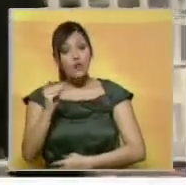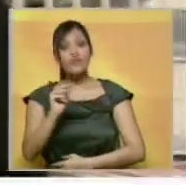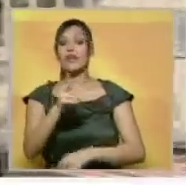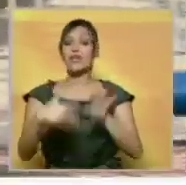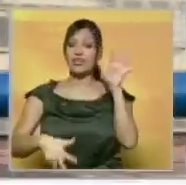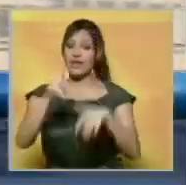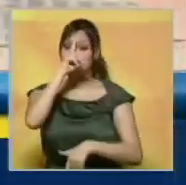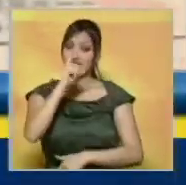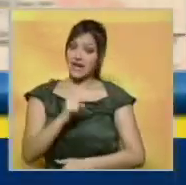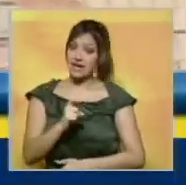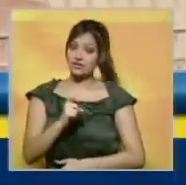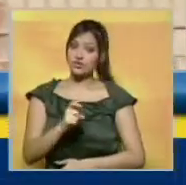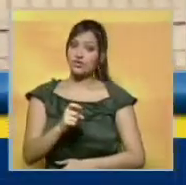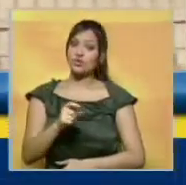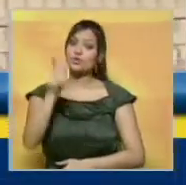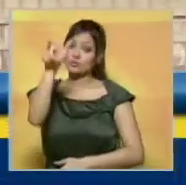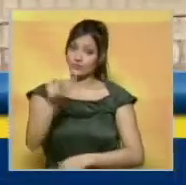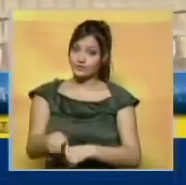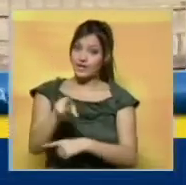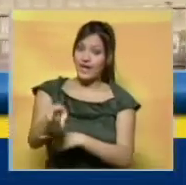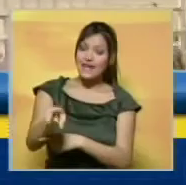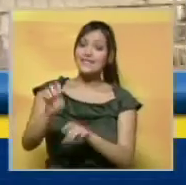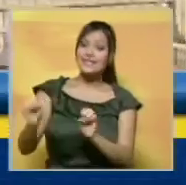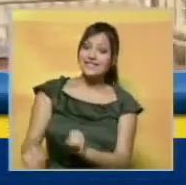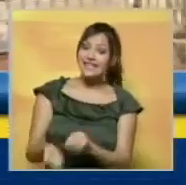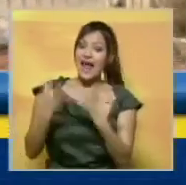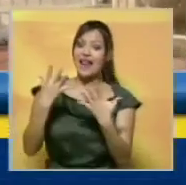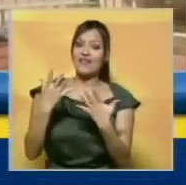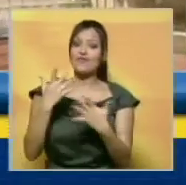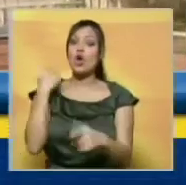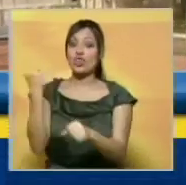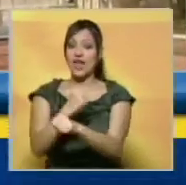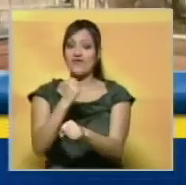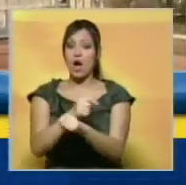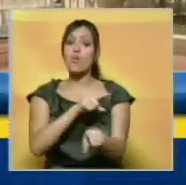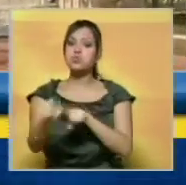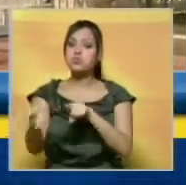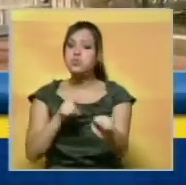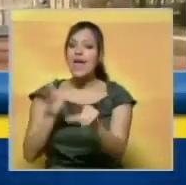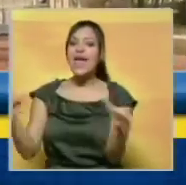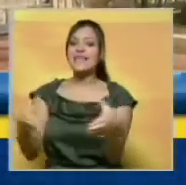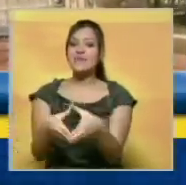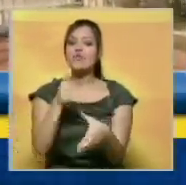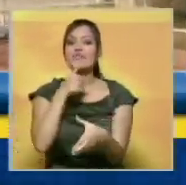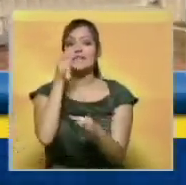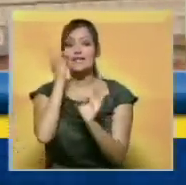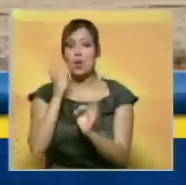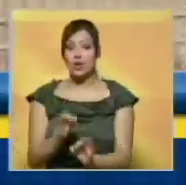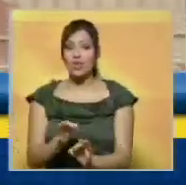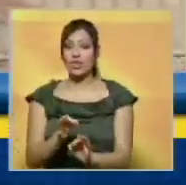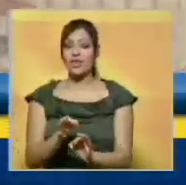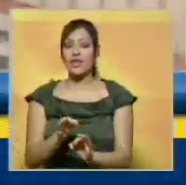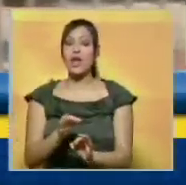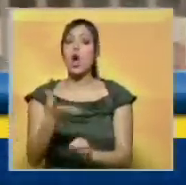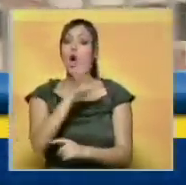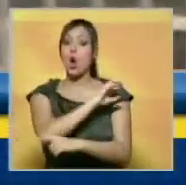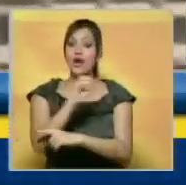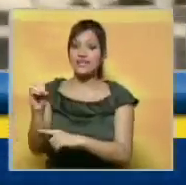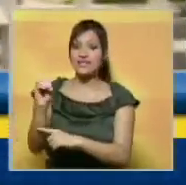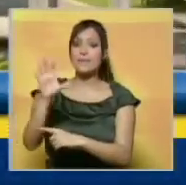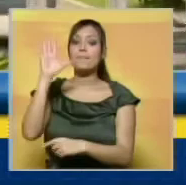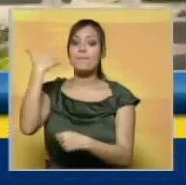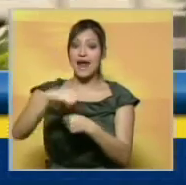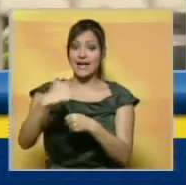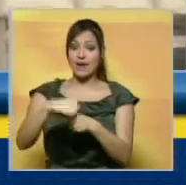13 años de edad, Donato Bevilacqua, fue rescatado tras esta operación conjunta emprendida por los organismos de seguridad en el oeste de la ciudad de